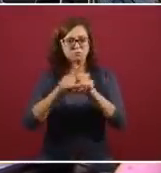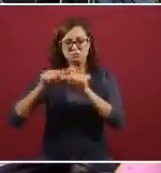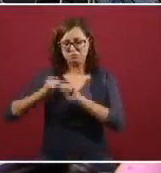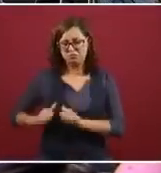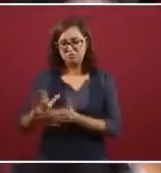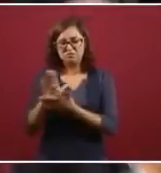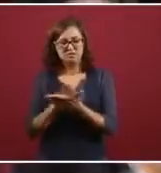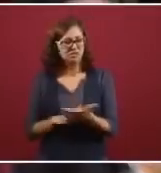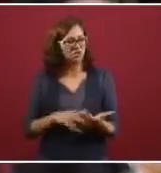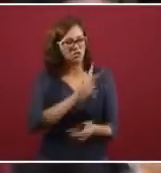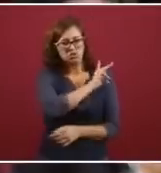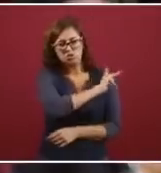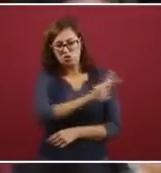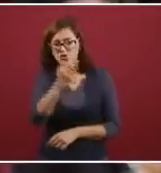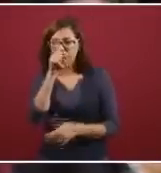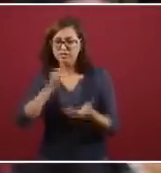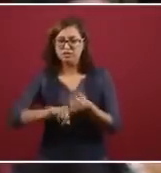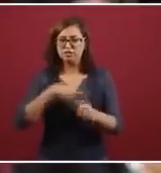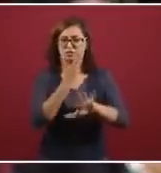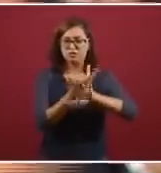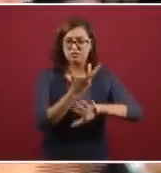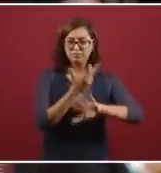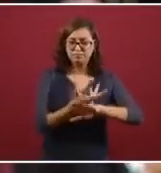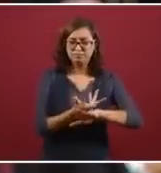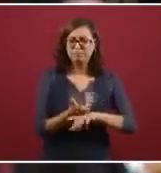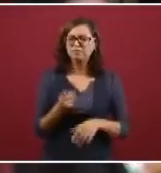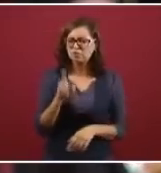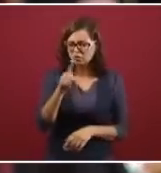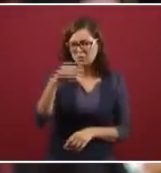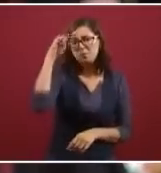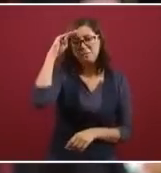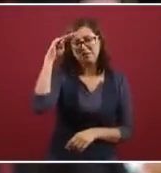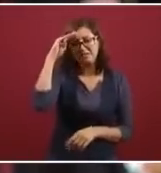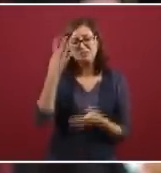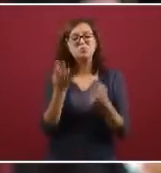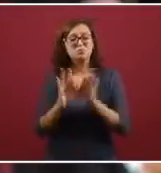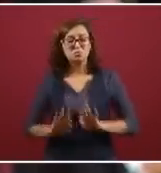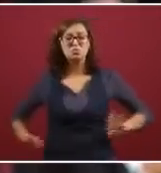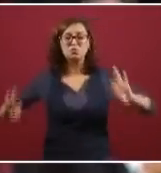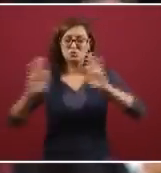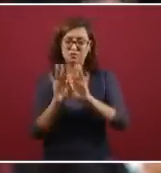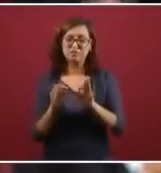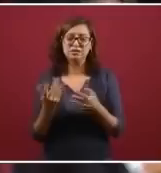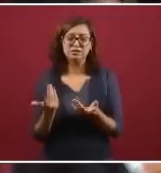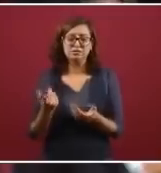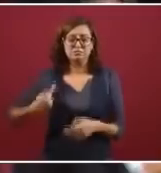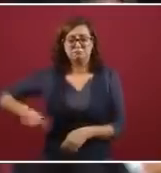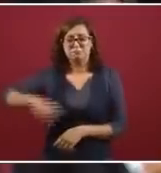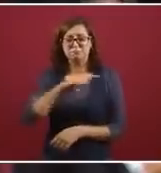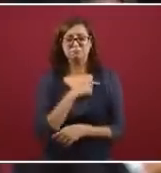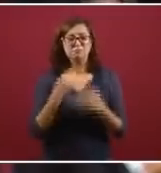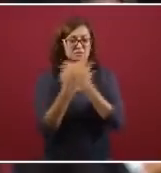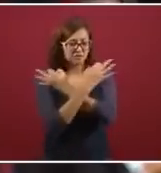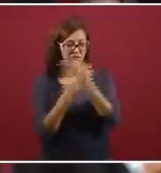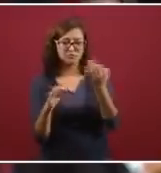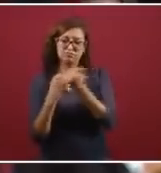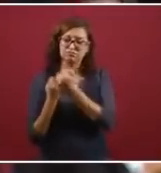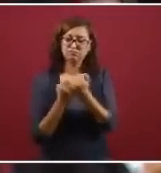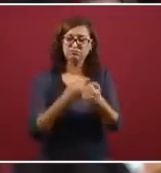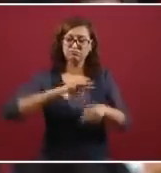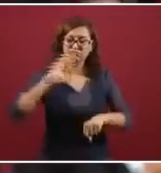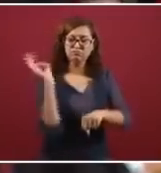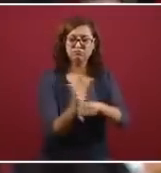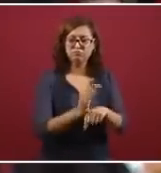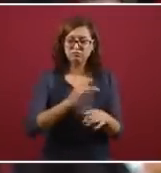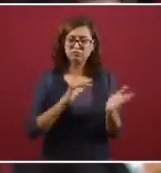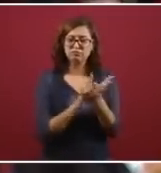de la administración pública de los Estados Unidos, si no considera usted que sería importante mandar un mensaje